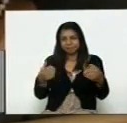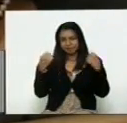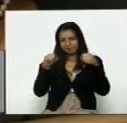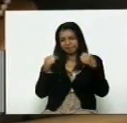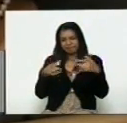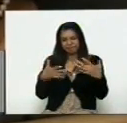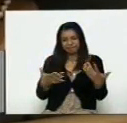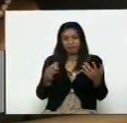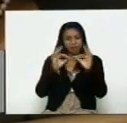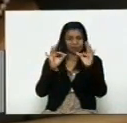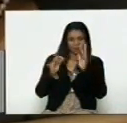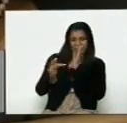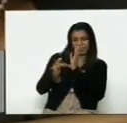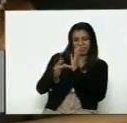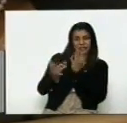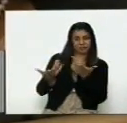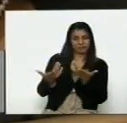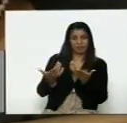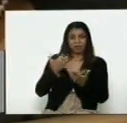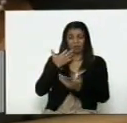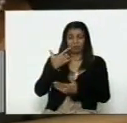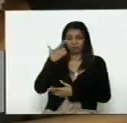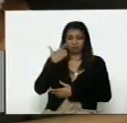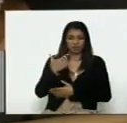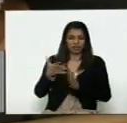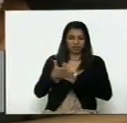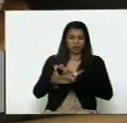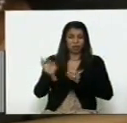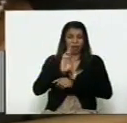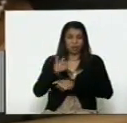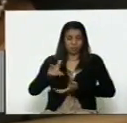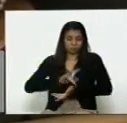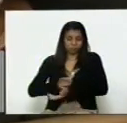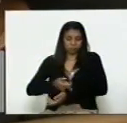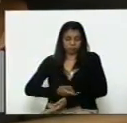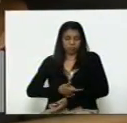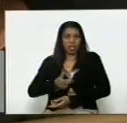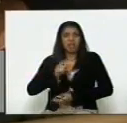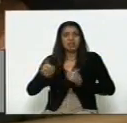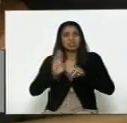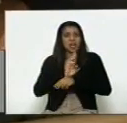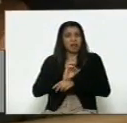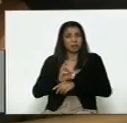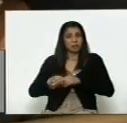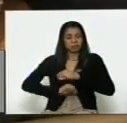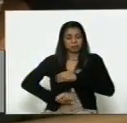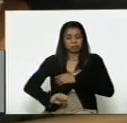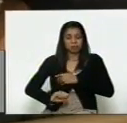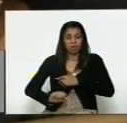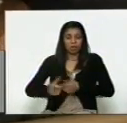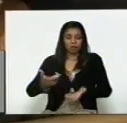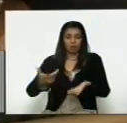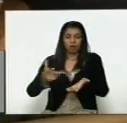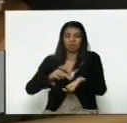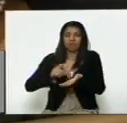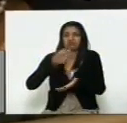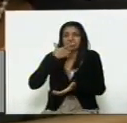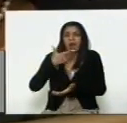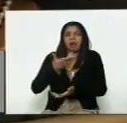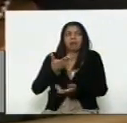de técnicas no indicadas de aceleración del parto, el uso de oxitocinas y